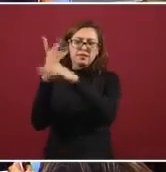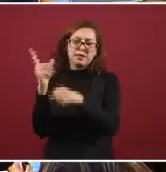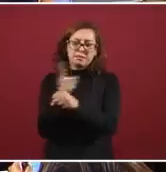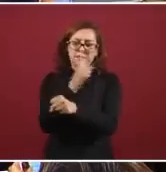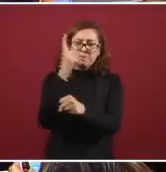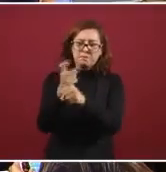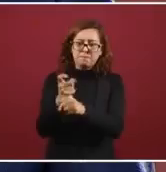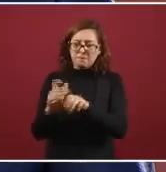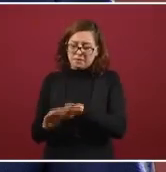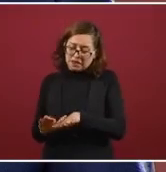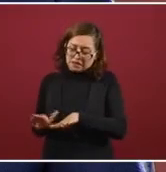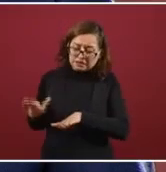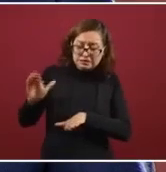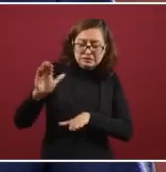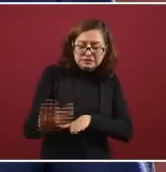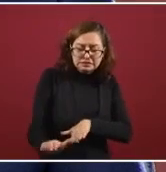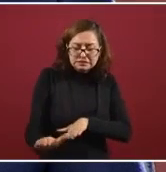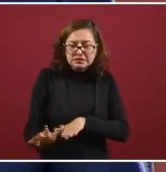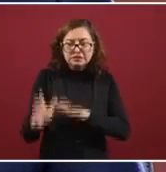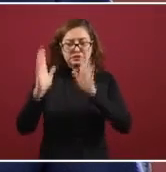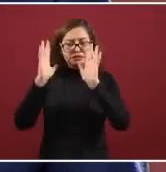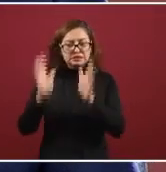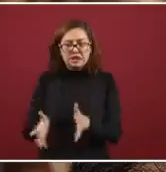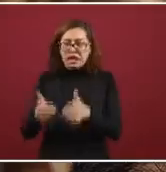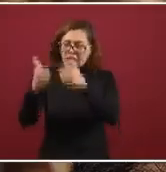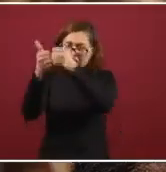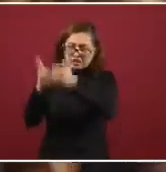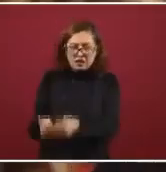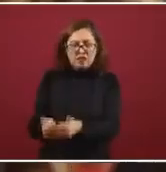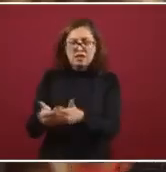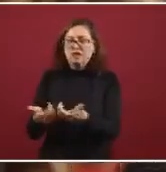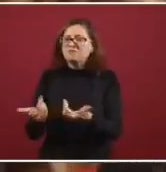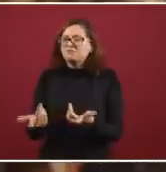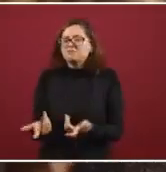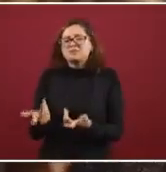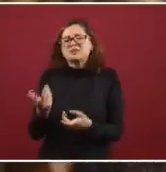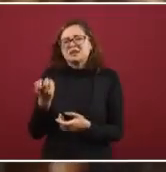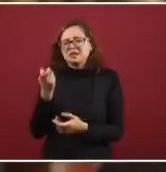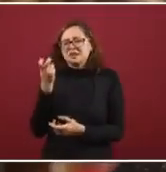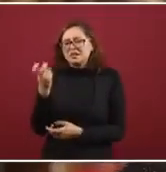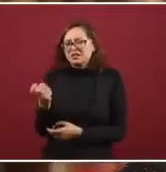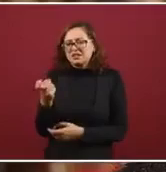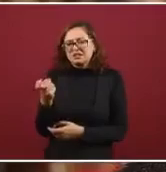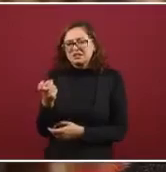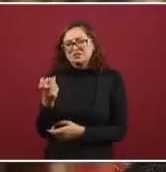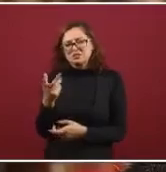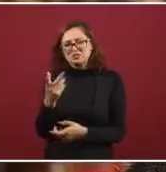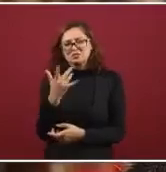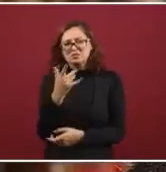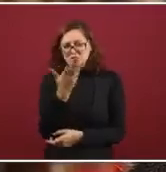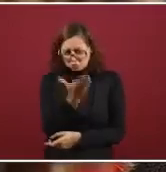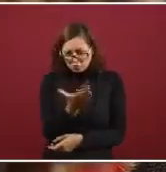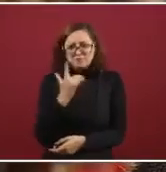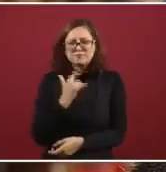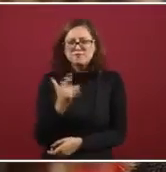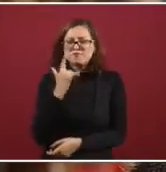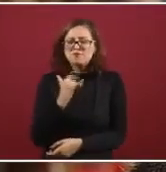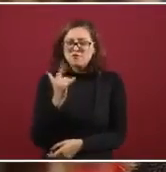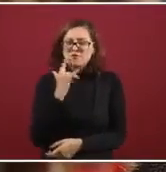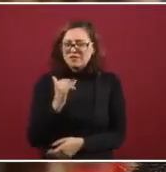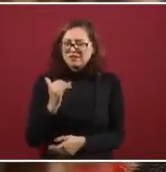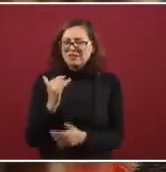país que pisa el migrante sería devuelto. Entonces, ¿todo eso no mina los esfuerzos de